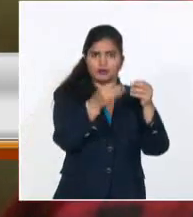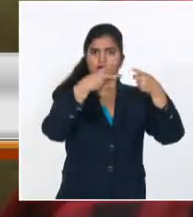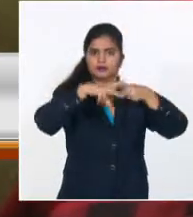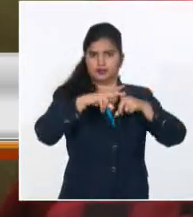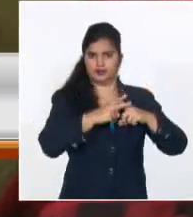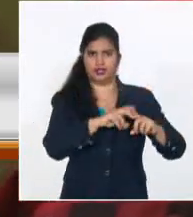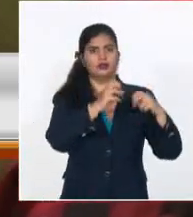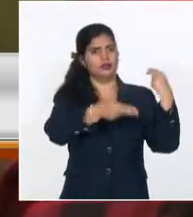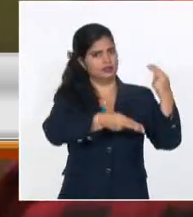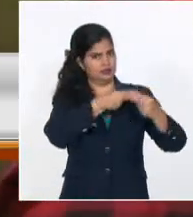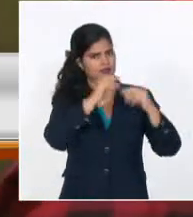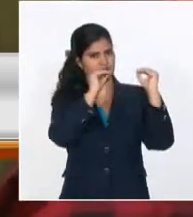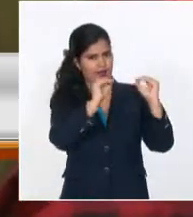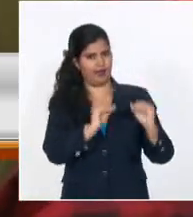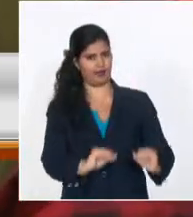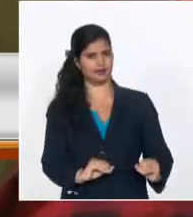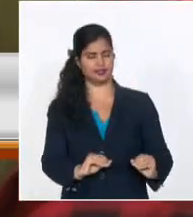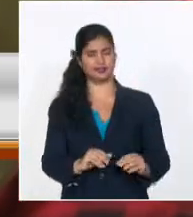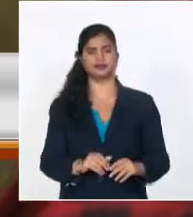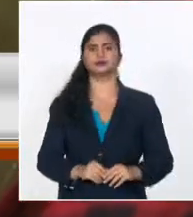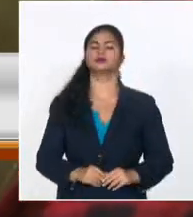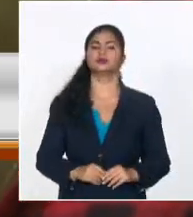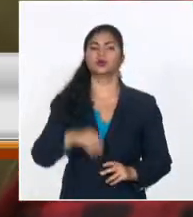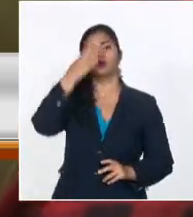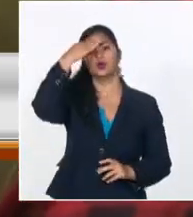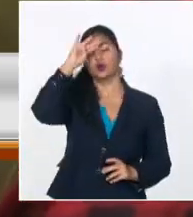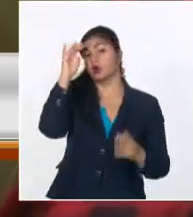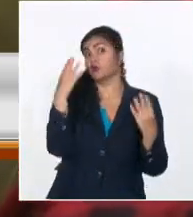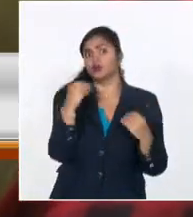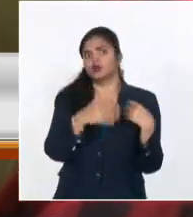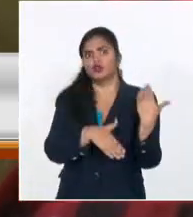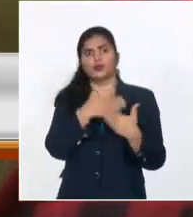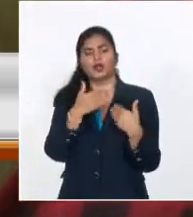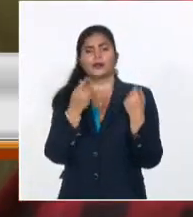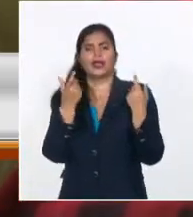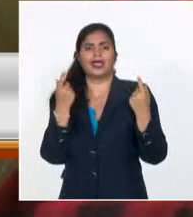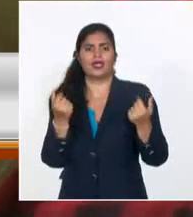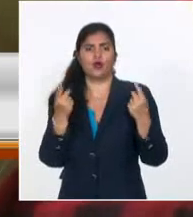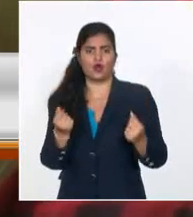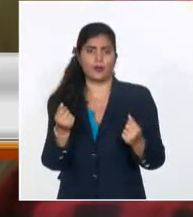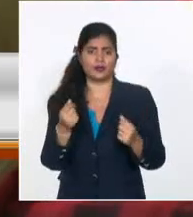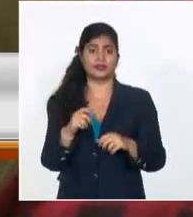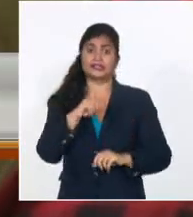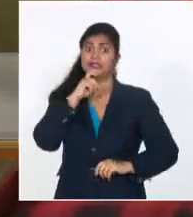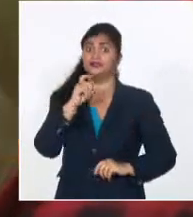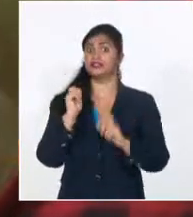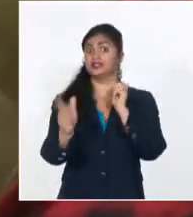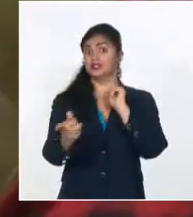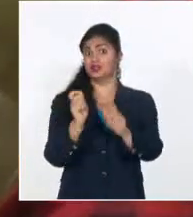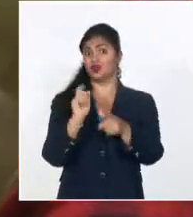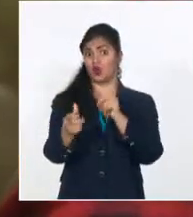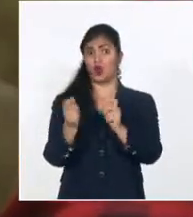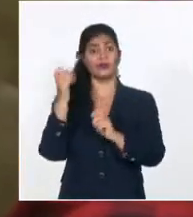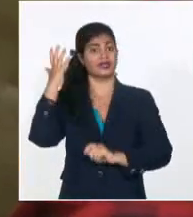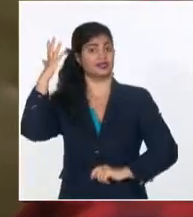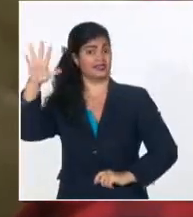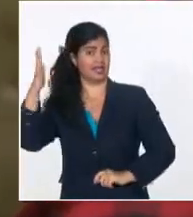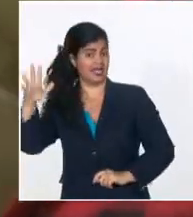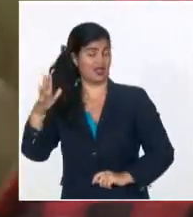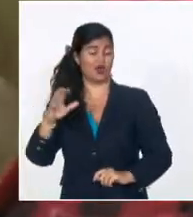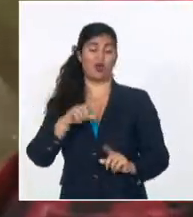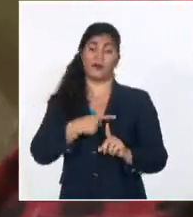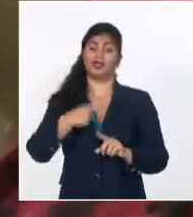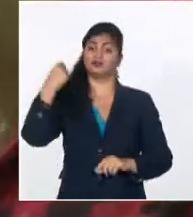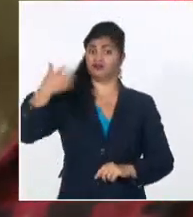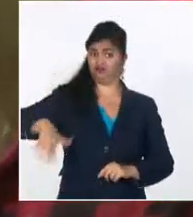problemas económicos del país, del hecho de la importación de piezas, para nosotros esto es una manera de importar